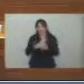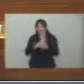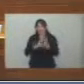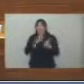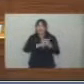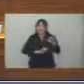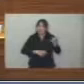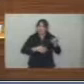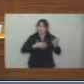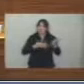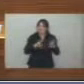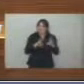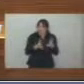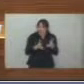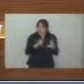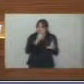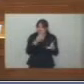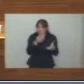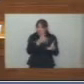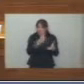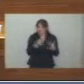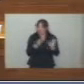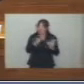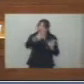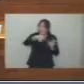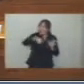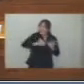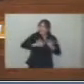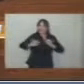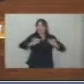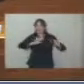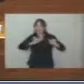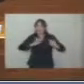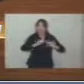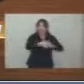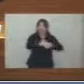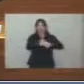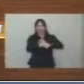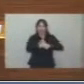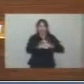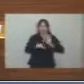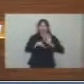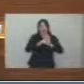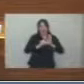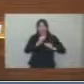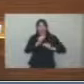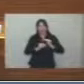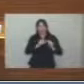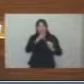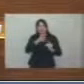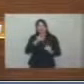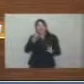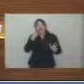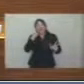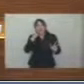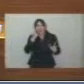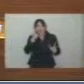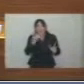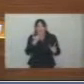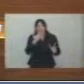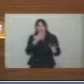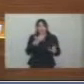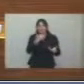aprobado perfectamente. Pero ustedes decidieron utilizar todo tipo de triquiñuelas legales a ver si, metiendo algún